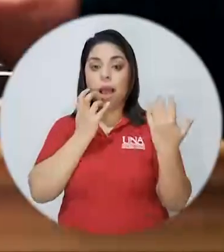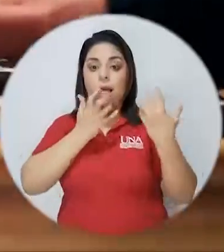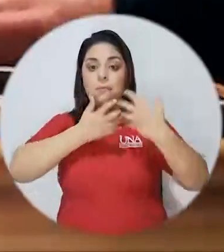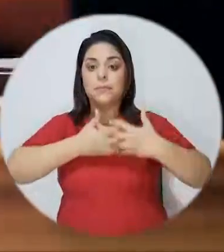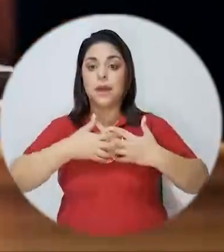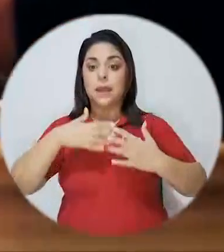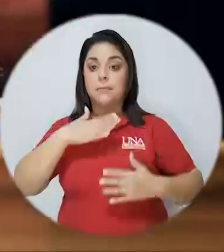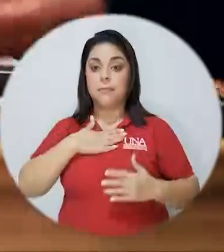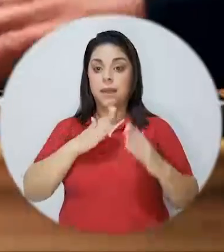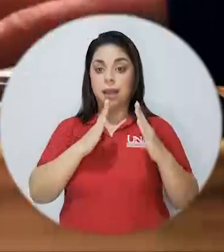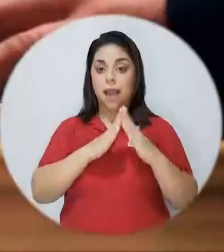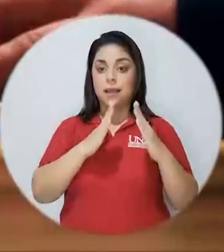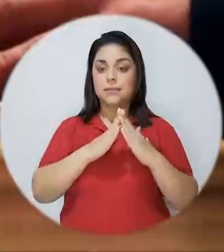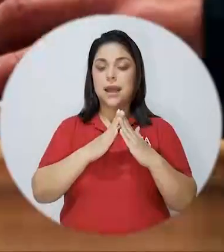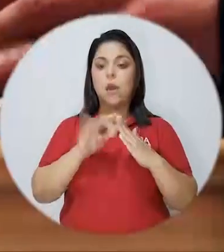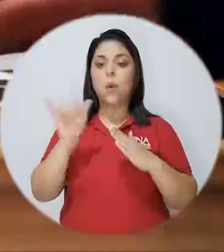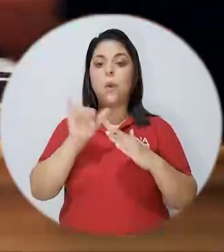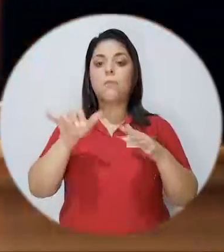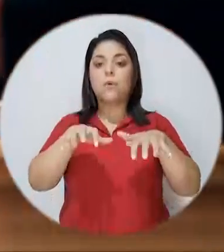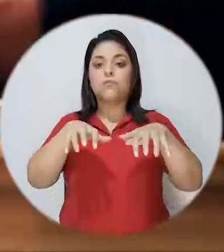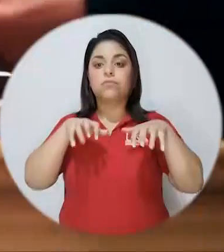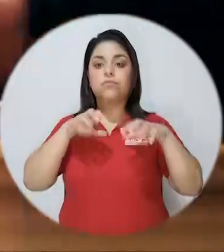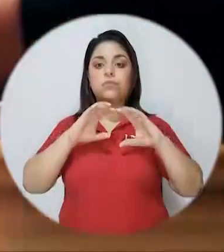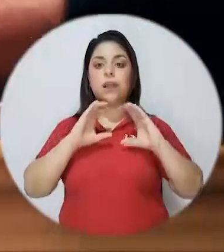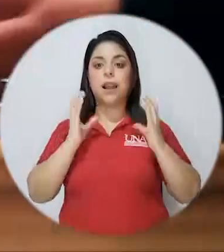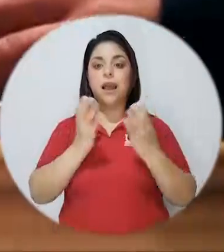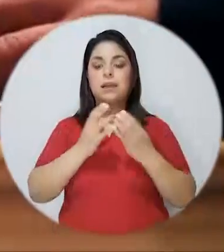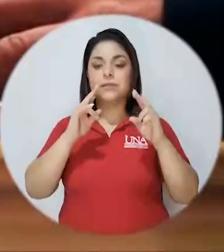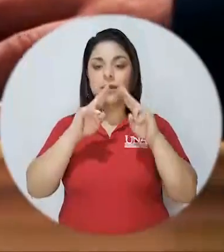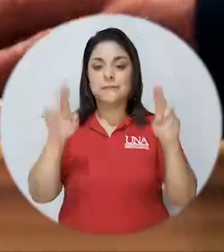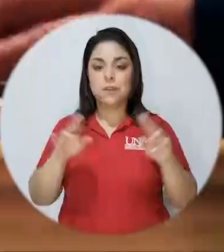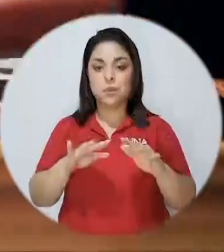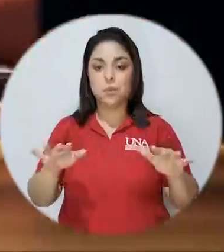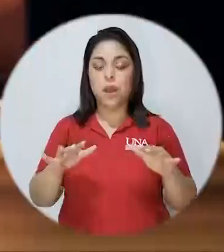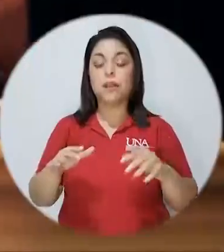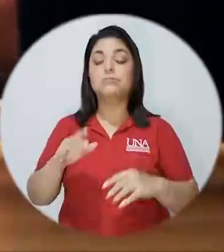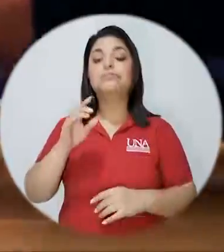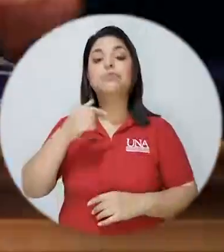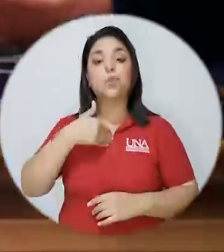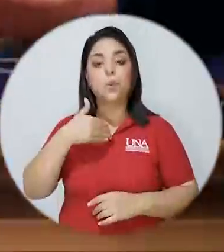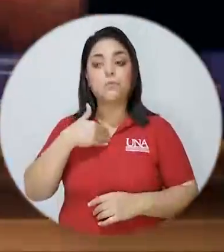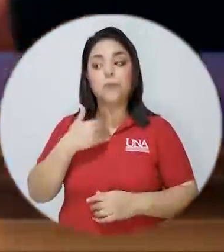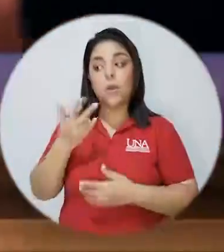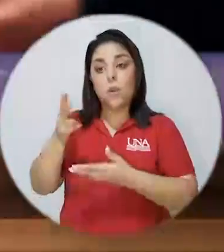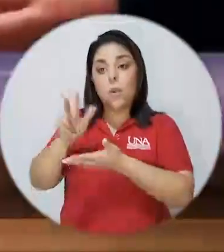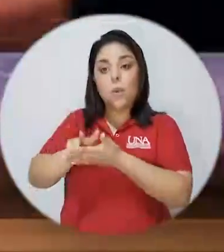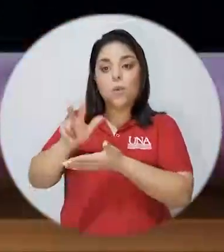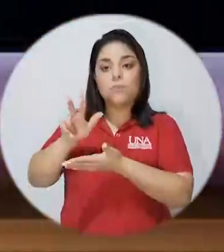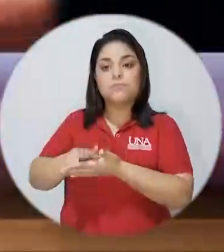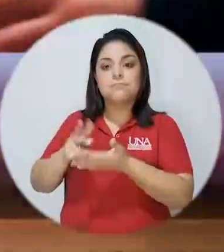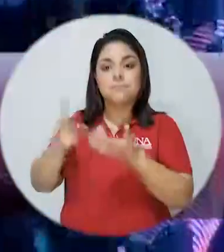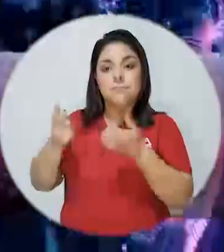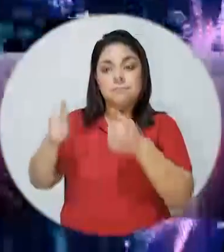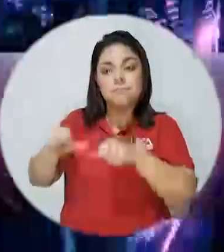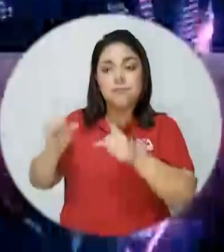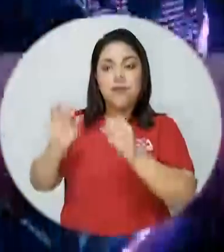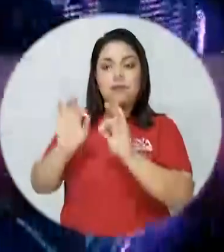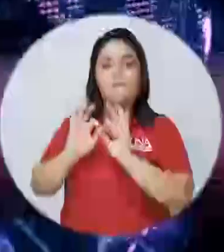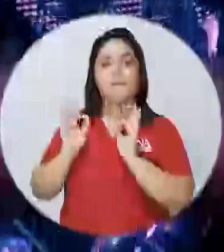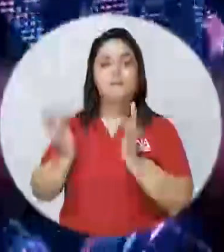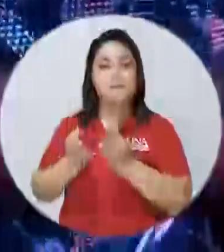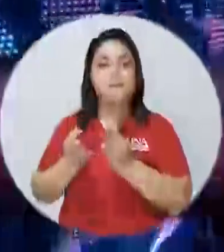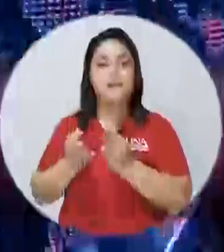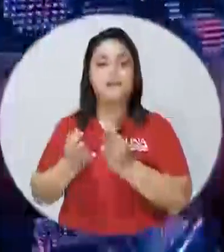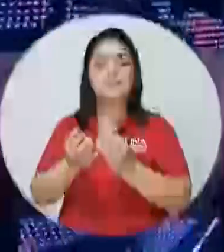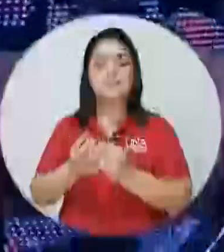en salas de clases virtuales, tuvimos que hacer algunos contratos con nuestras familias